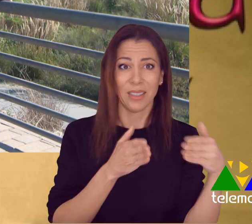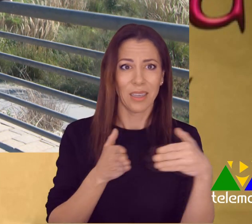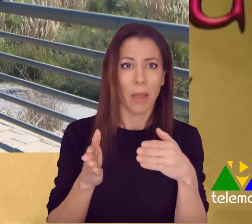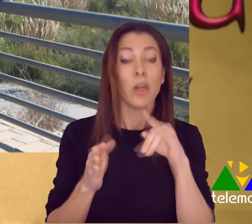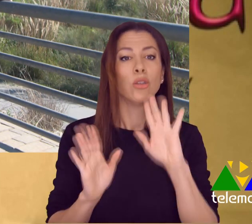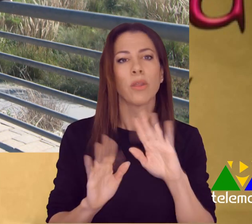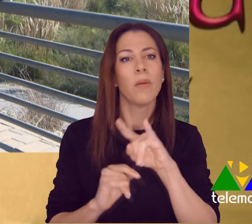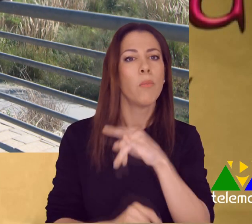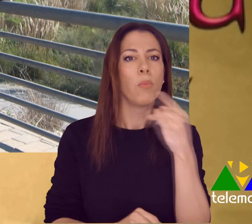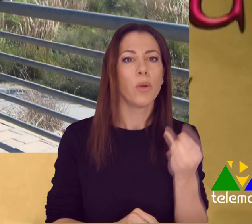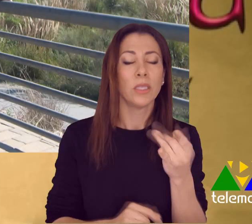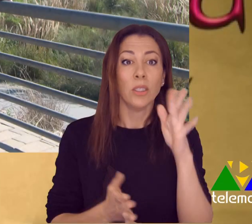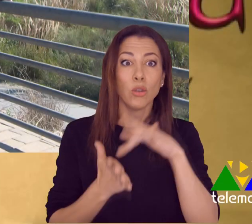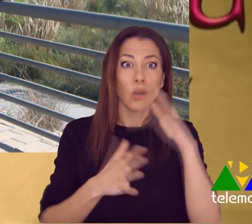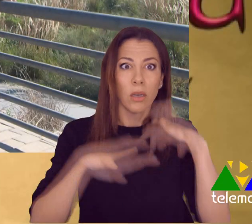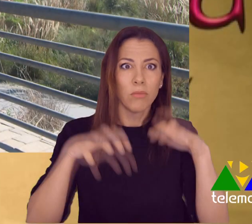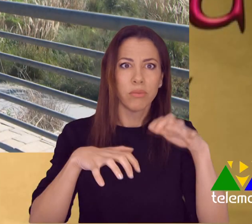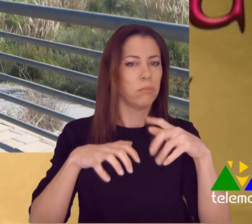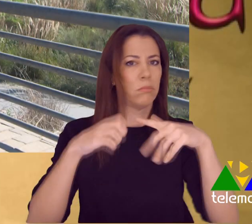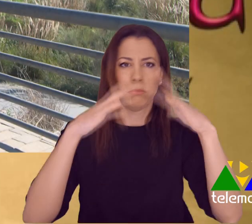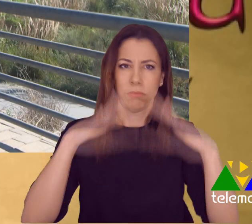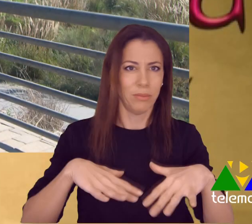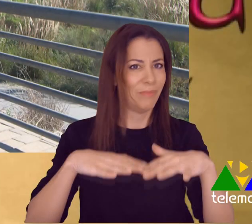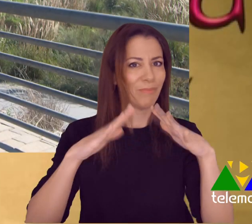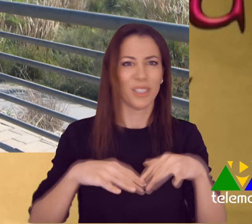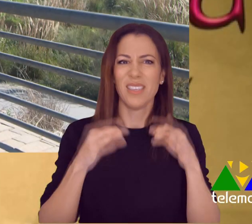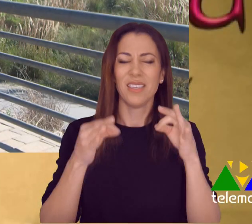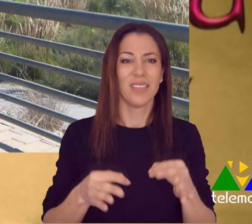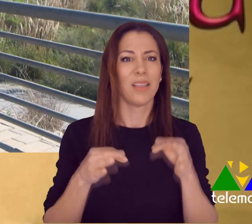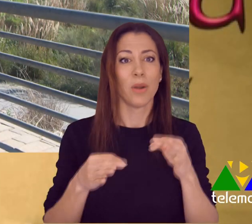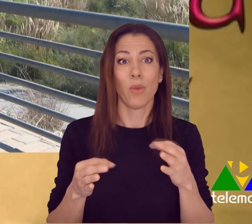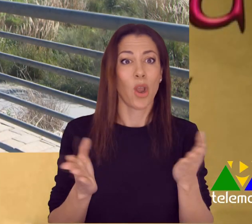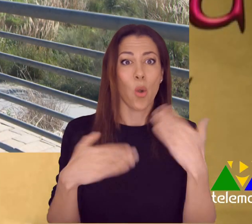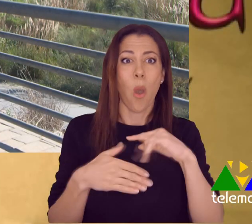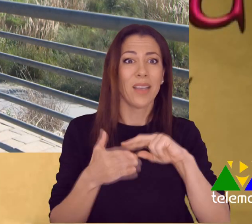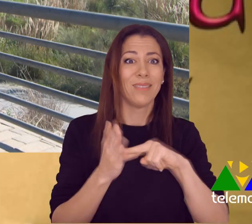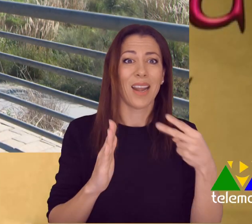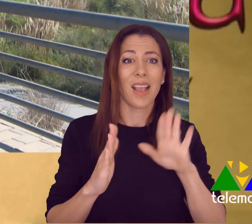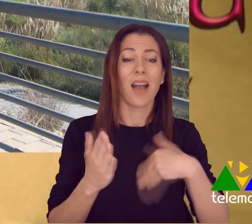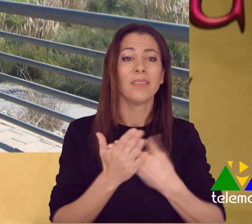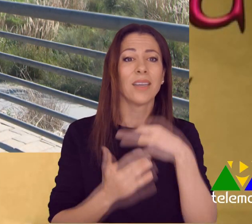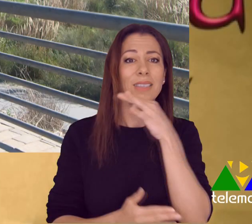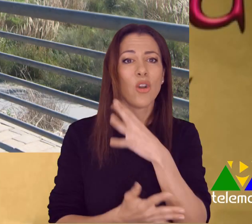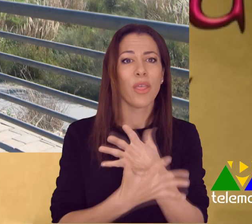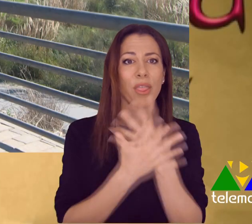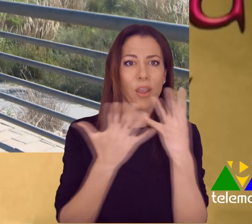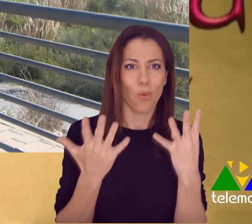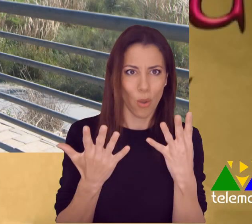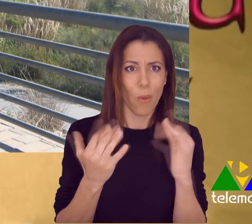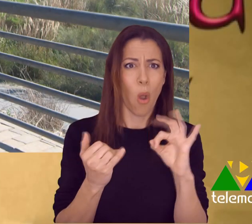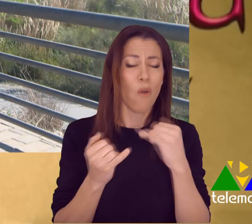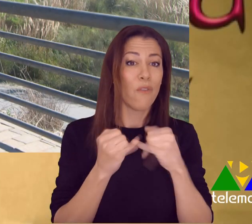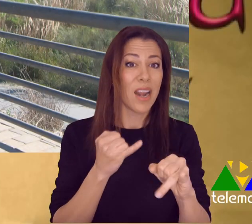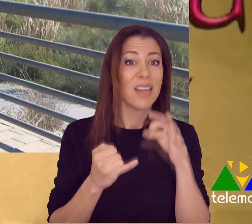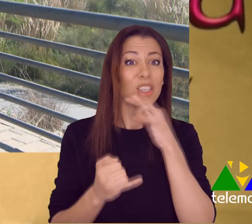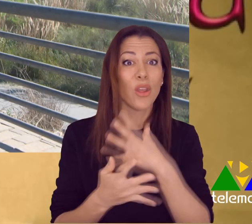puente que cada vez que se hacía el río se lo llevaba, es decir, porque no tenían técnica hasta el siglo XIX, finales del